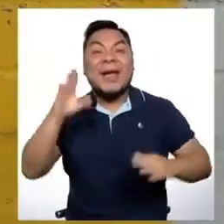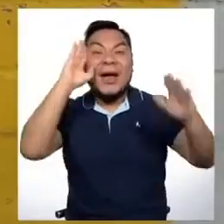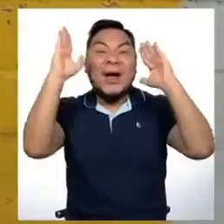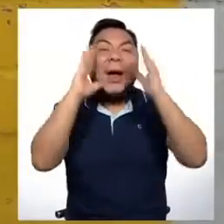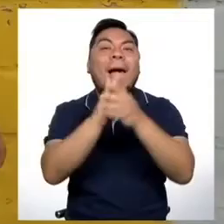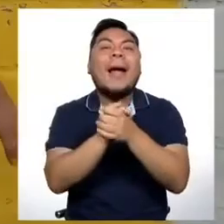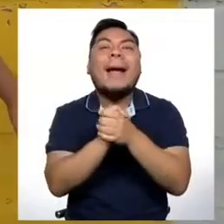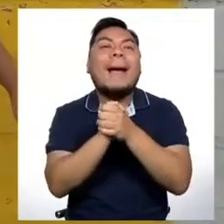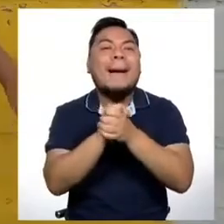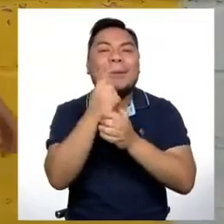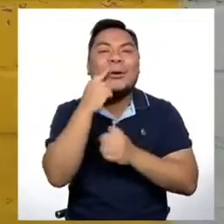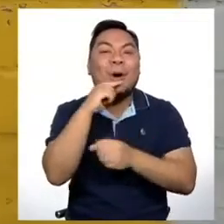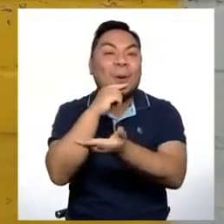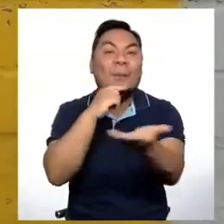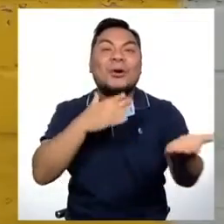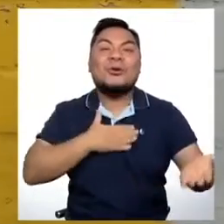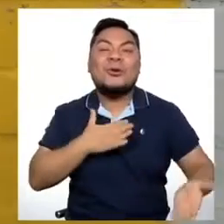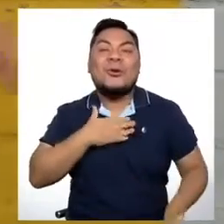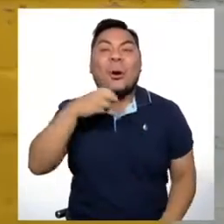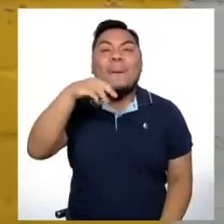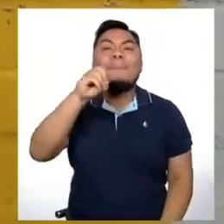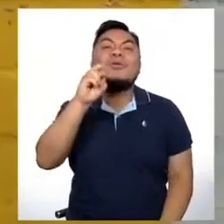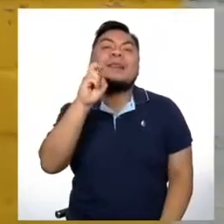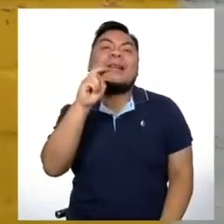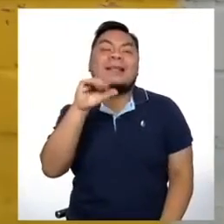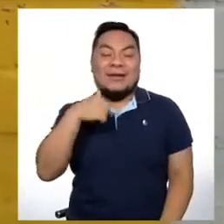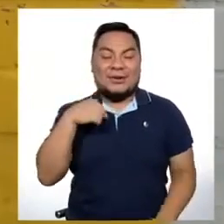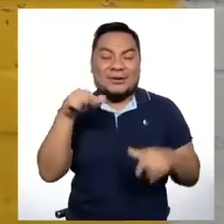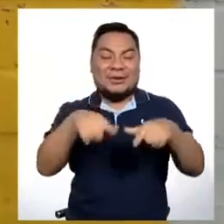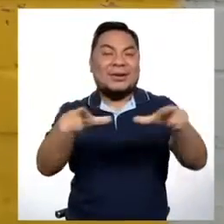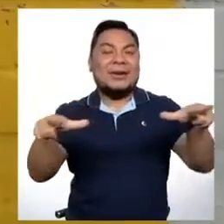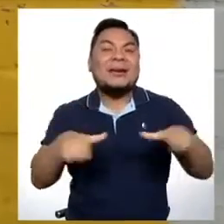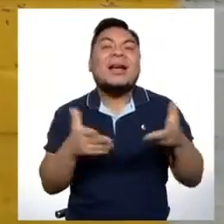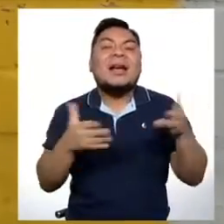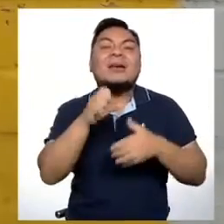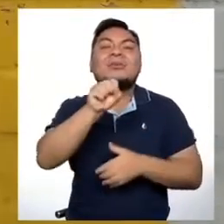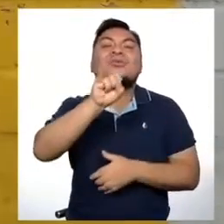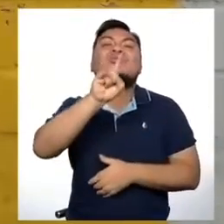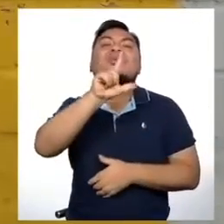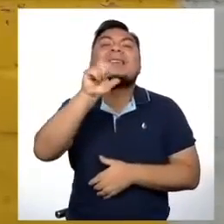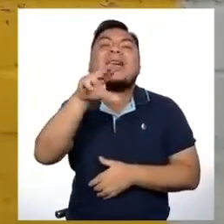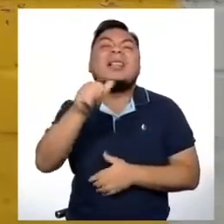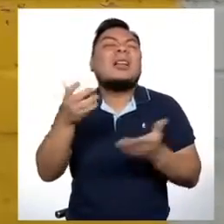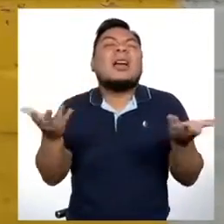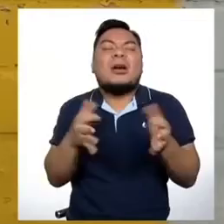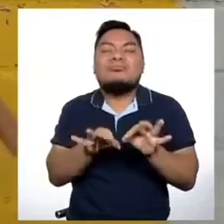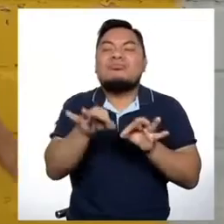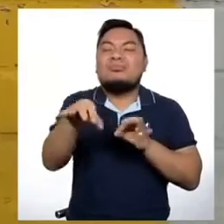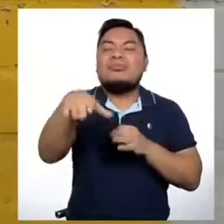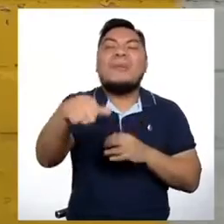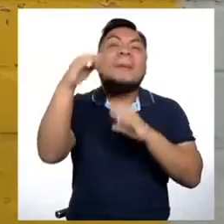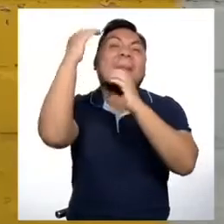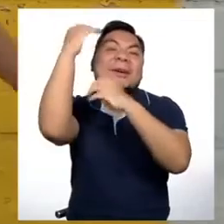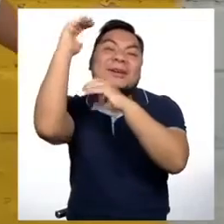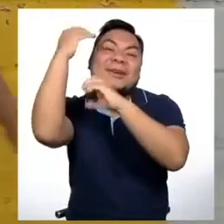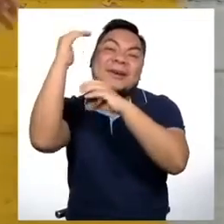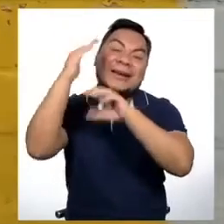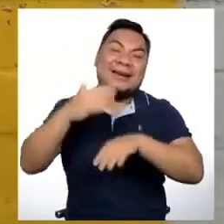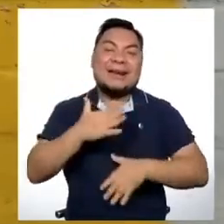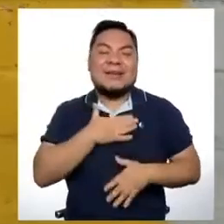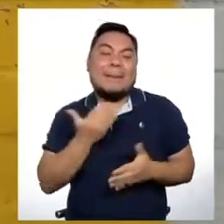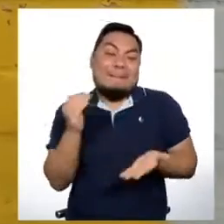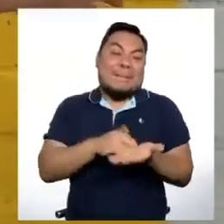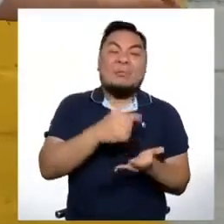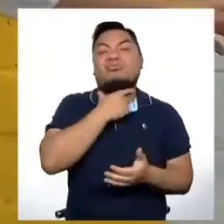amiguitas. Hola, amiguitos. Yo soy Almudena. Vivo en la ciudad de Sullana, en la región de Piura. Lo que más